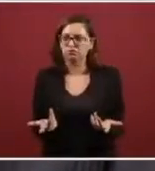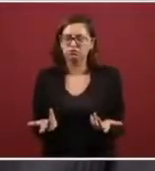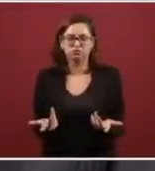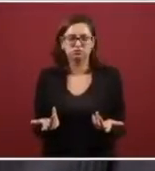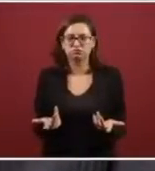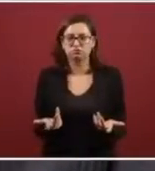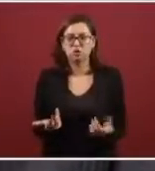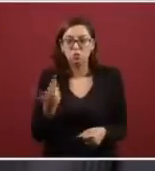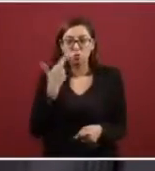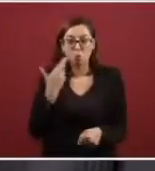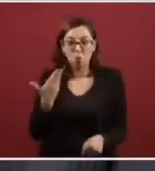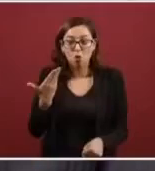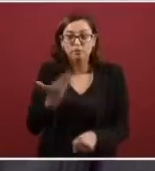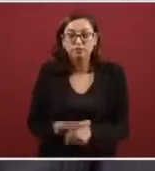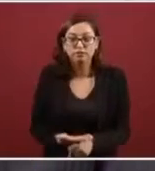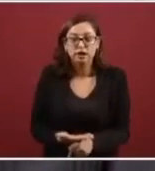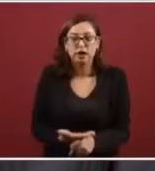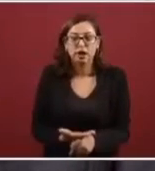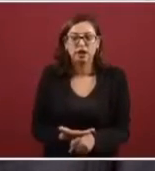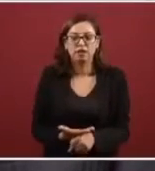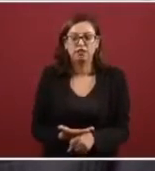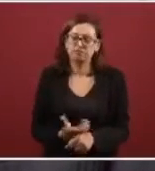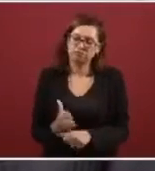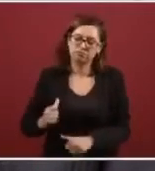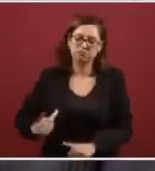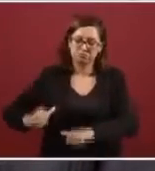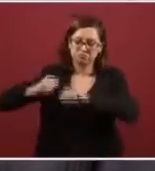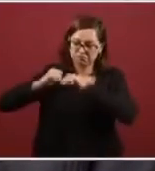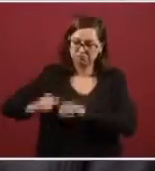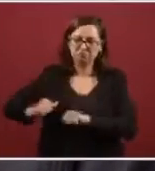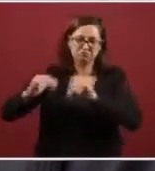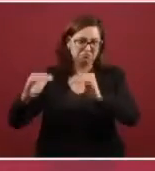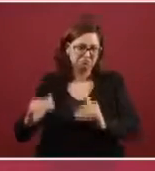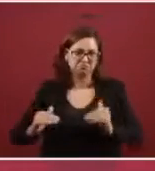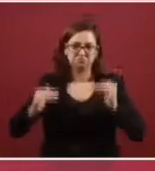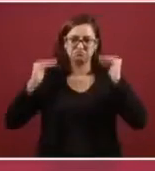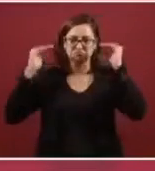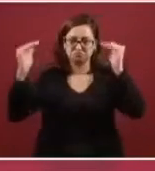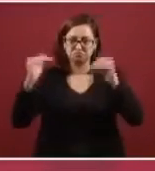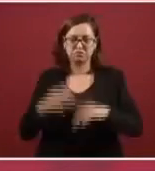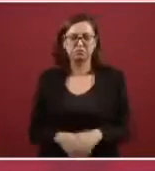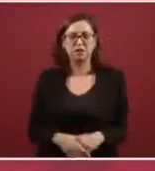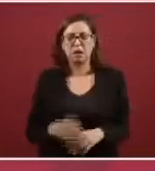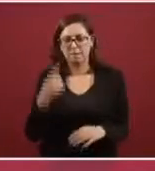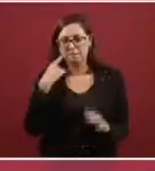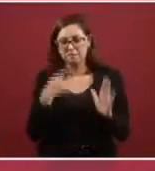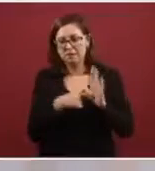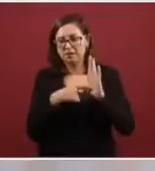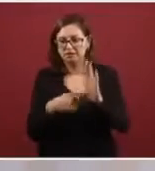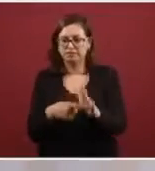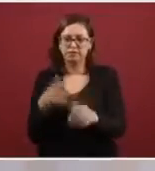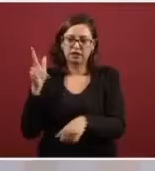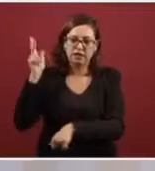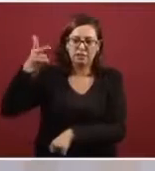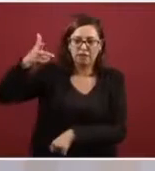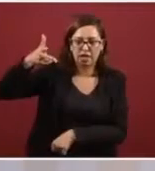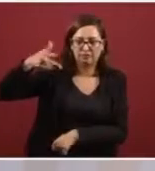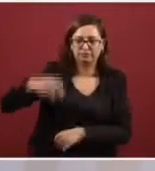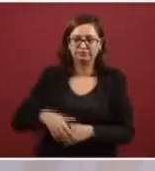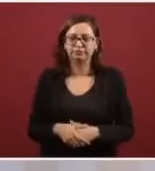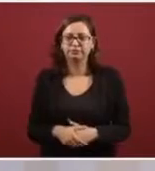Palacio Nacional, el mandatario mostró a la prensa el artefacto encontrado. Miren, este es el aparatito.